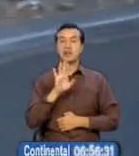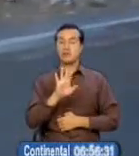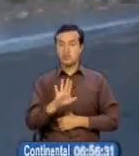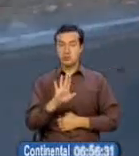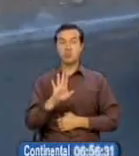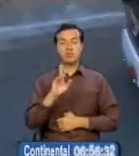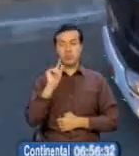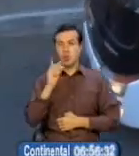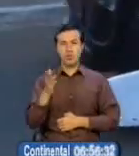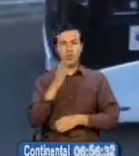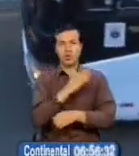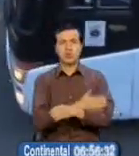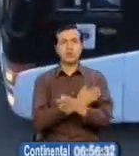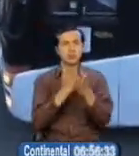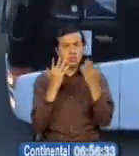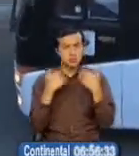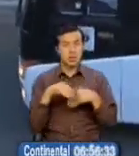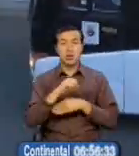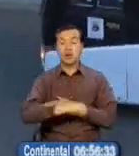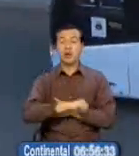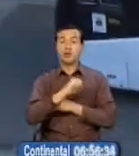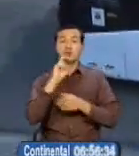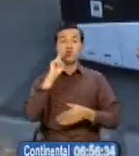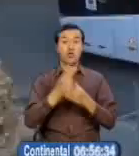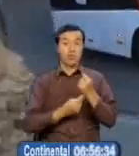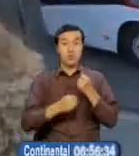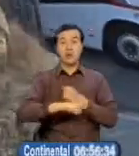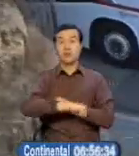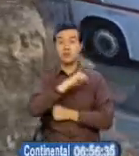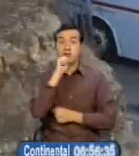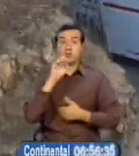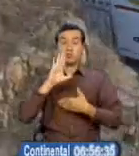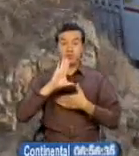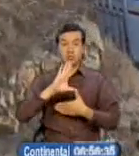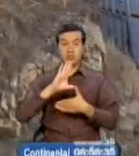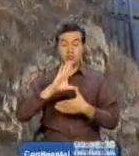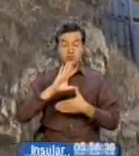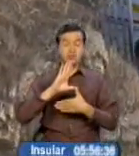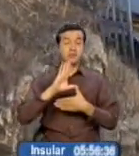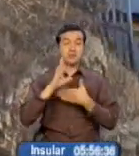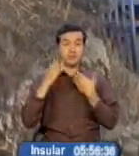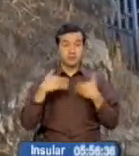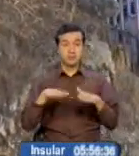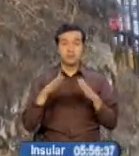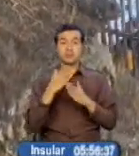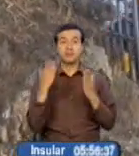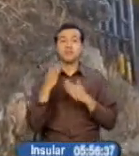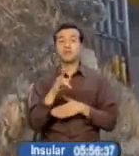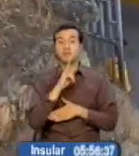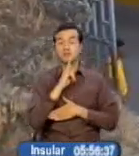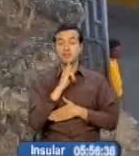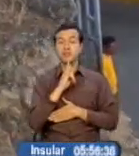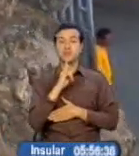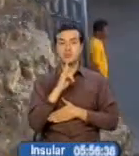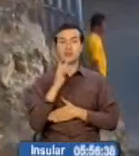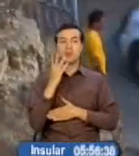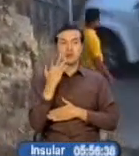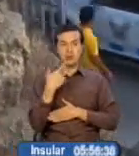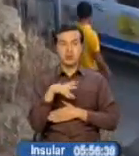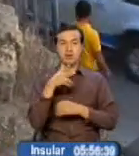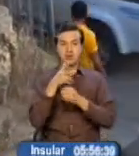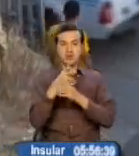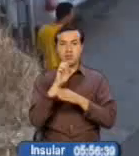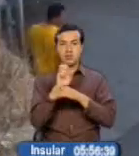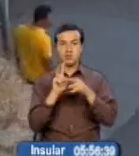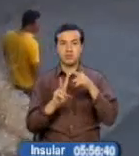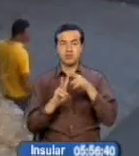hace muy poco tiempo pues, consiguió el bicampeonato de América, como lo decíamos, en la Copa América Centenario desarrollada en Estados Unidos, donde estuvimos con la cámara de Ecuador